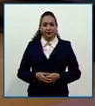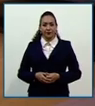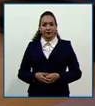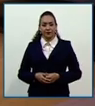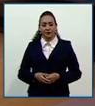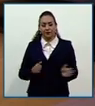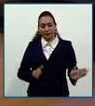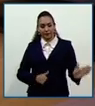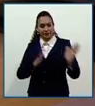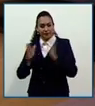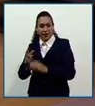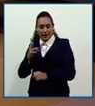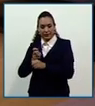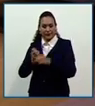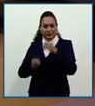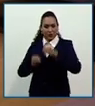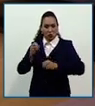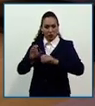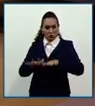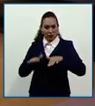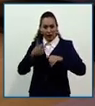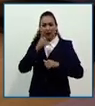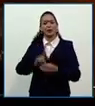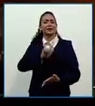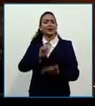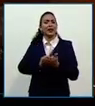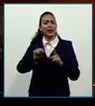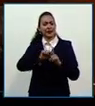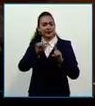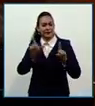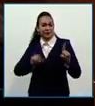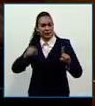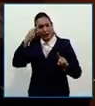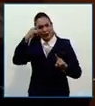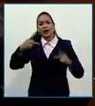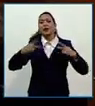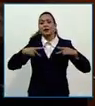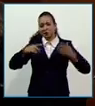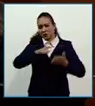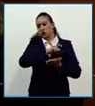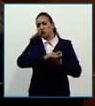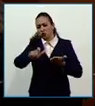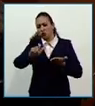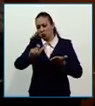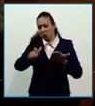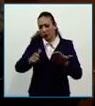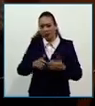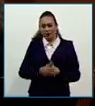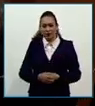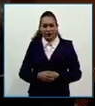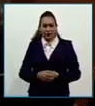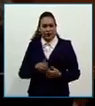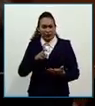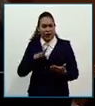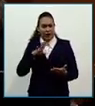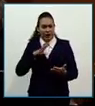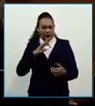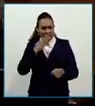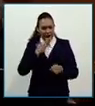La segunda sala de la Corte determinó que la Ley Federal de Protección al Consumidor respeta el principio de seguridad jurídica, al obligar